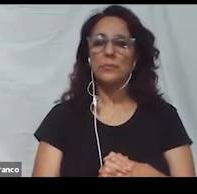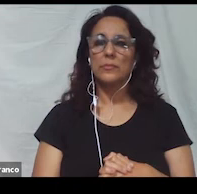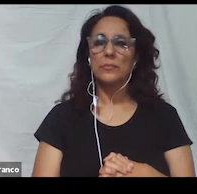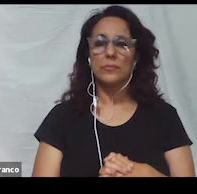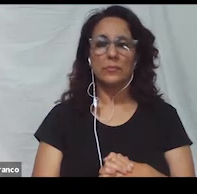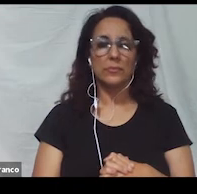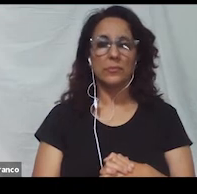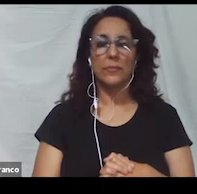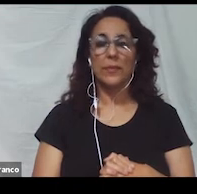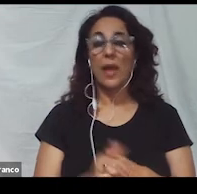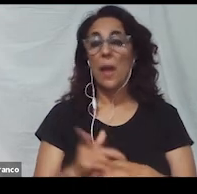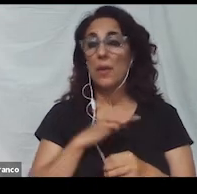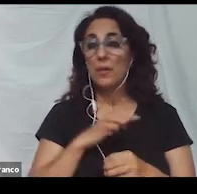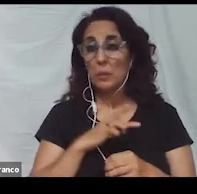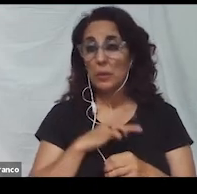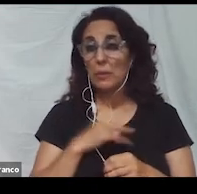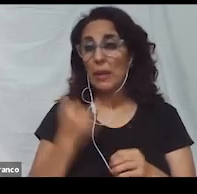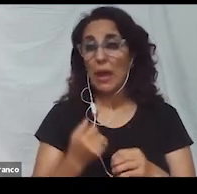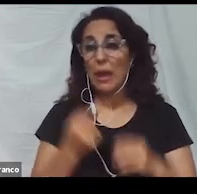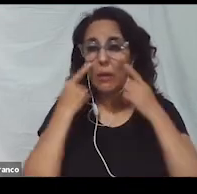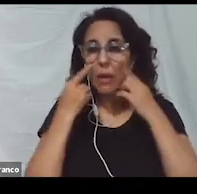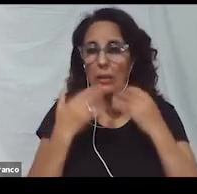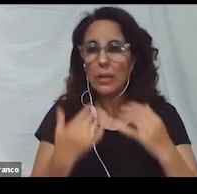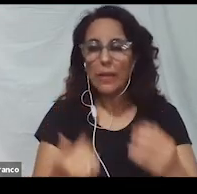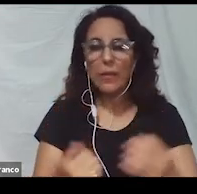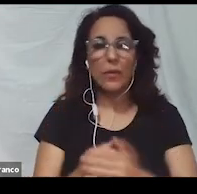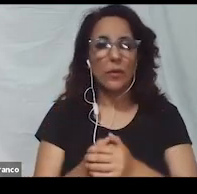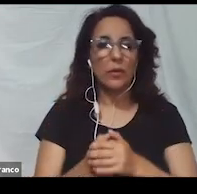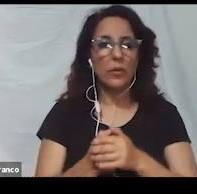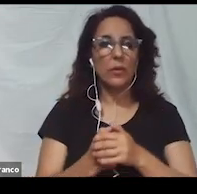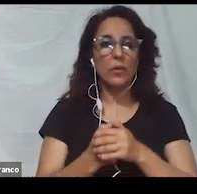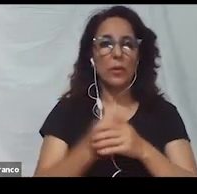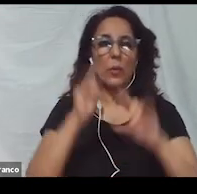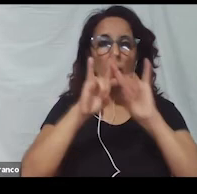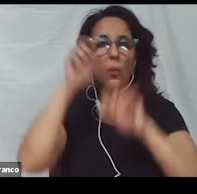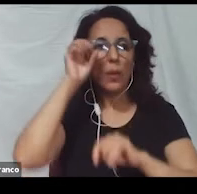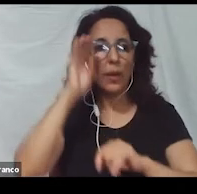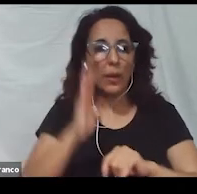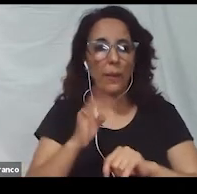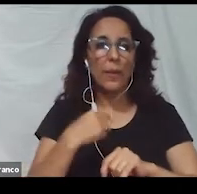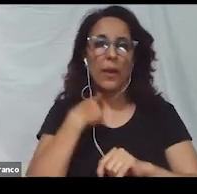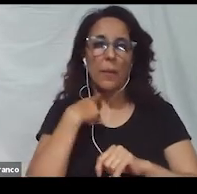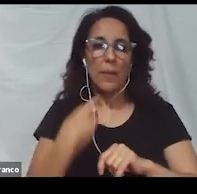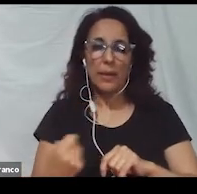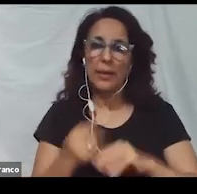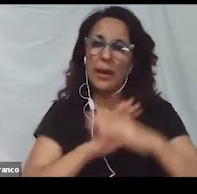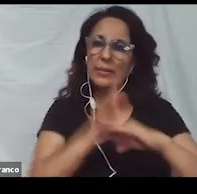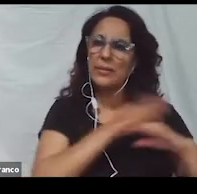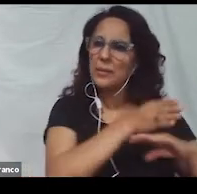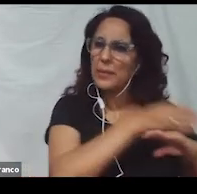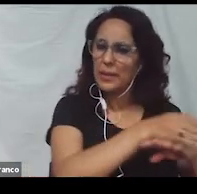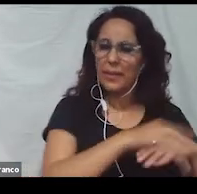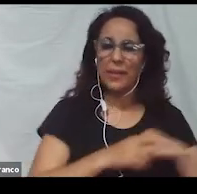particular que se llama el rastreador web del Observatorio de Accesibilidad de España, que se las menciono